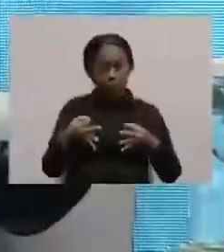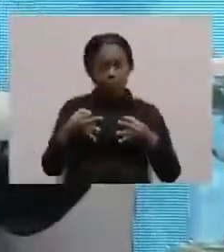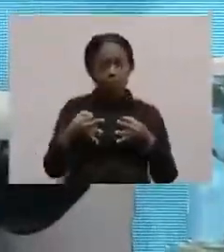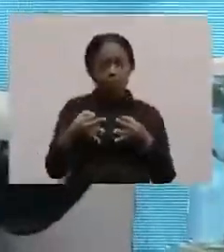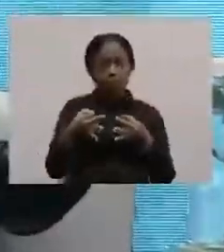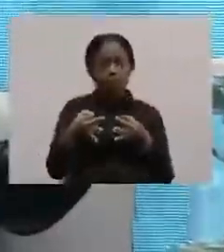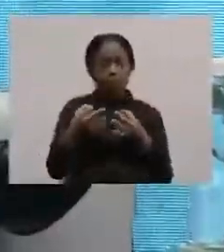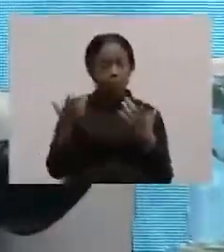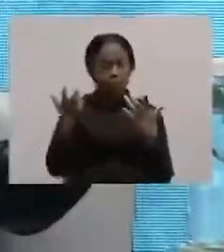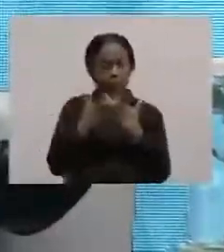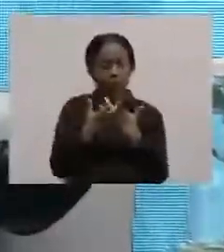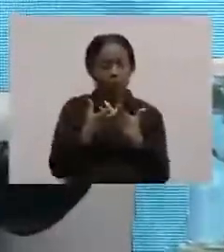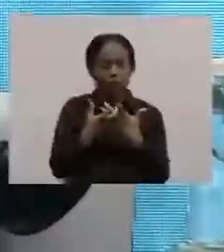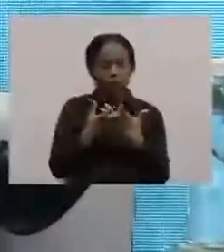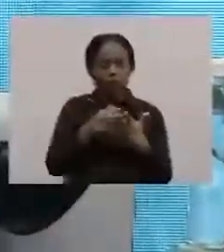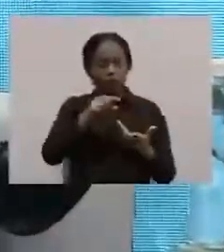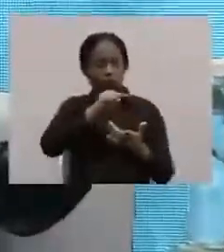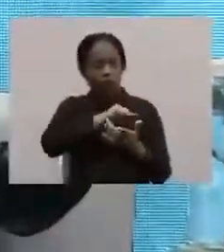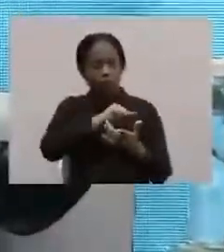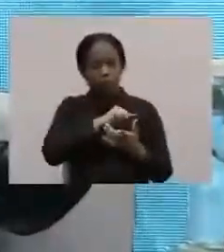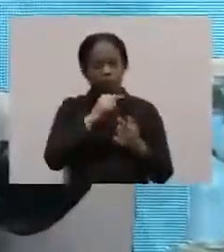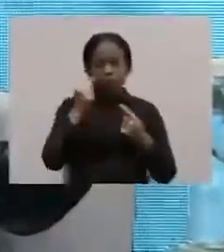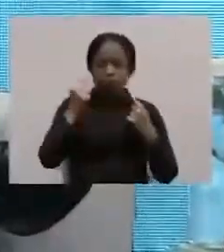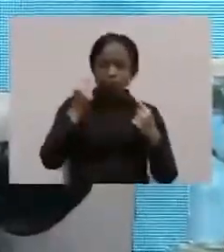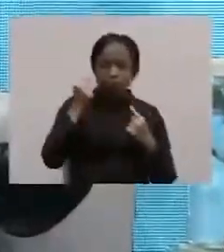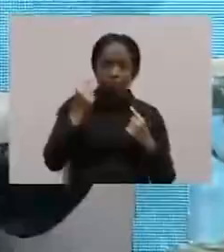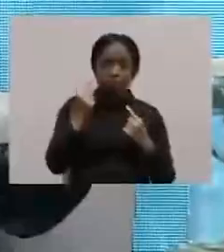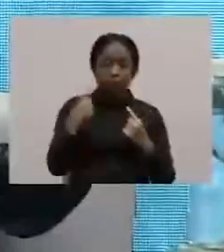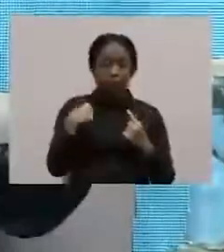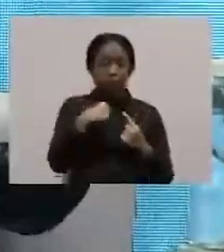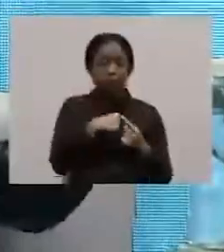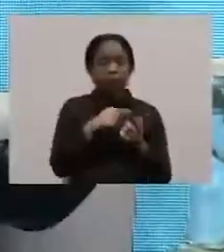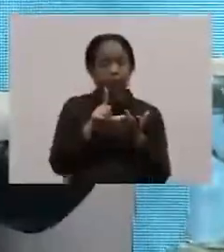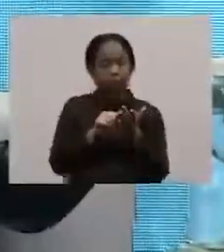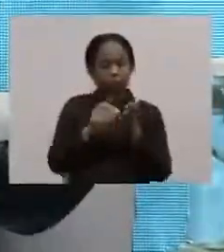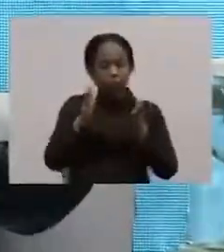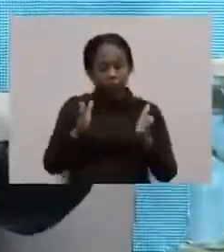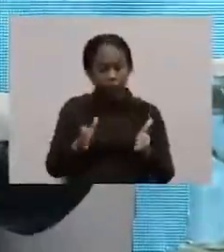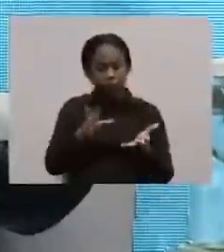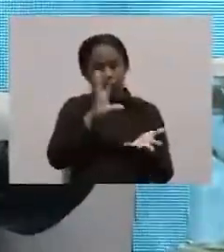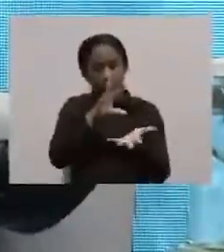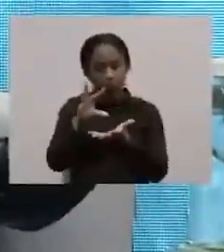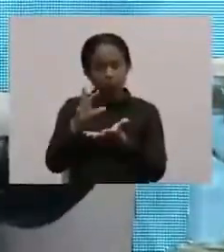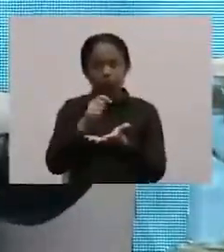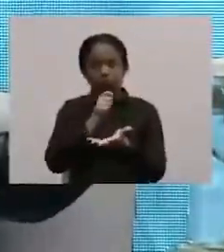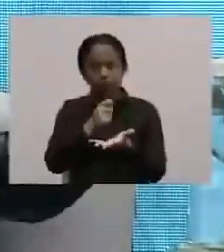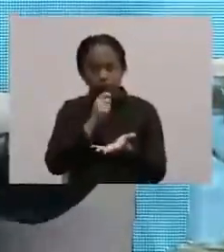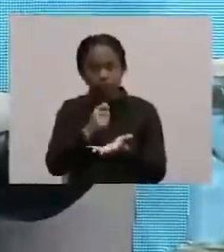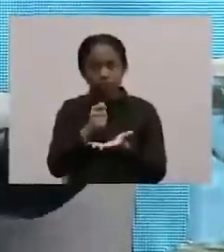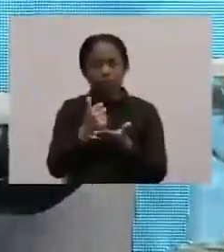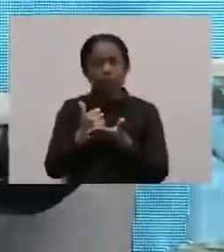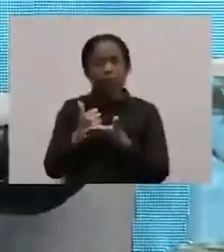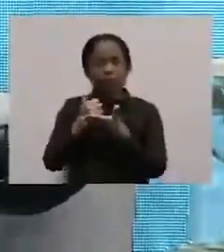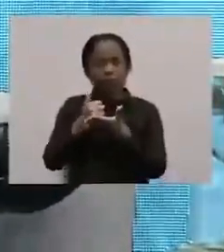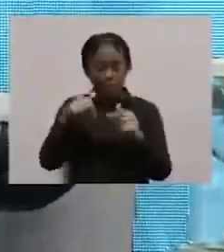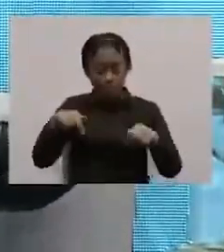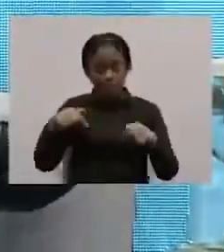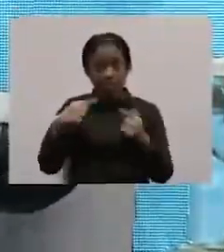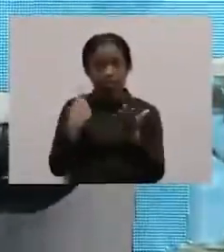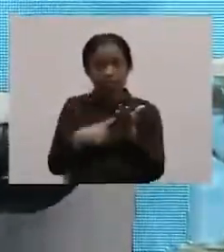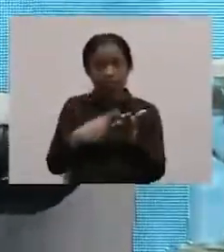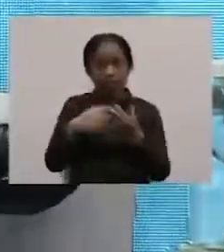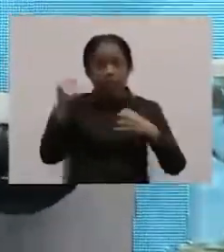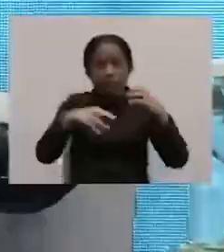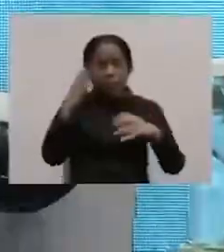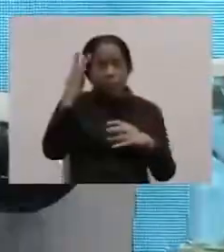pueblo dominicano de manera consciente, nosotros los medios tenemos que hacer nuestro trabajo. Y nuestro trabajo fundamental en medio de estas discusiones, porque